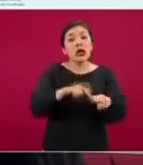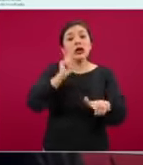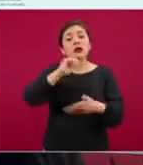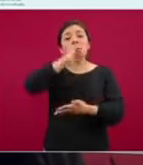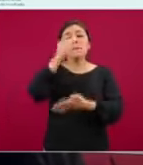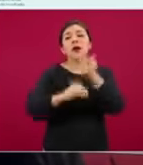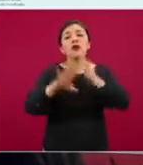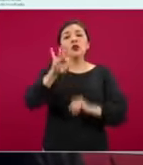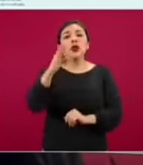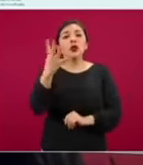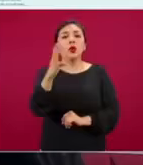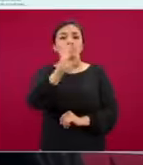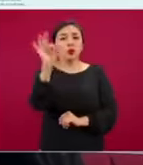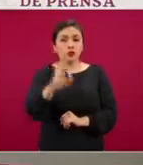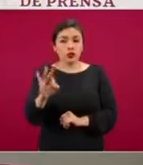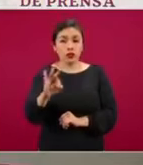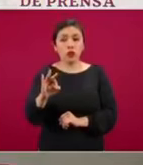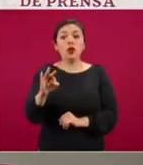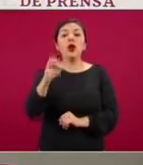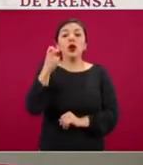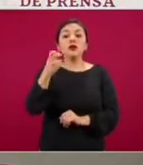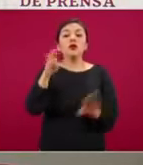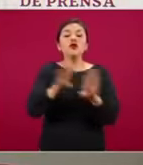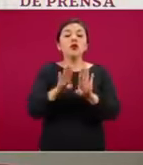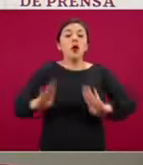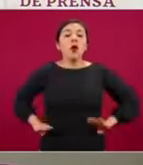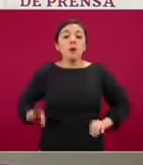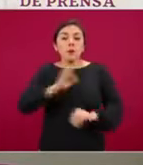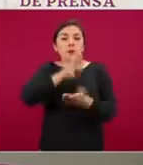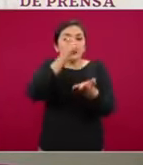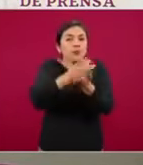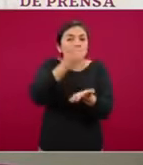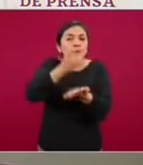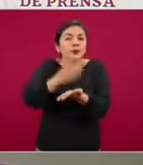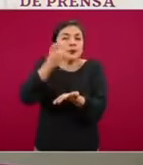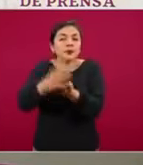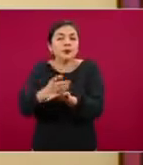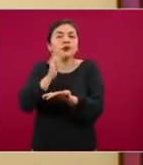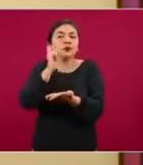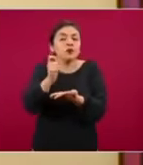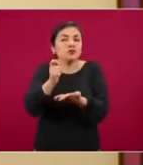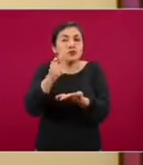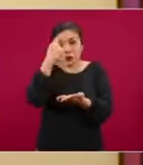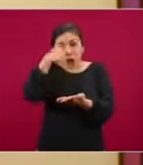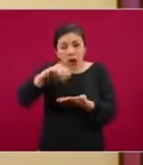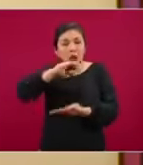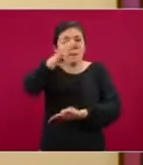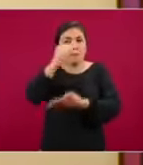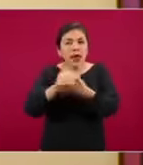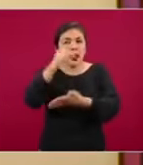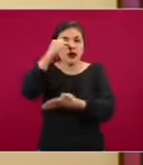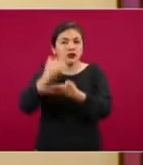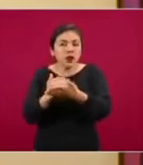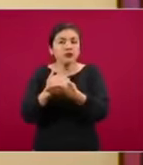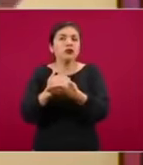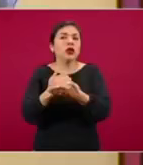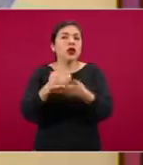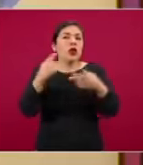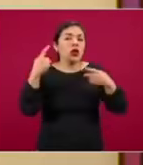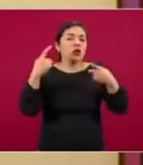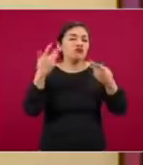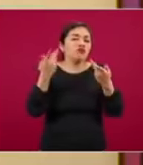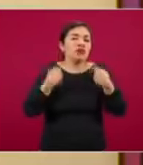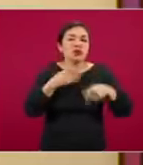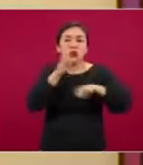menos 44% para efectos de poder identificar la disminución general o de